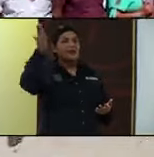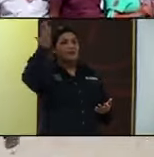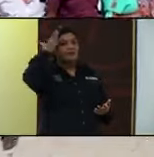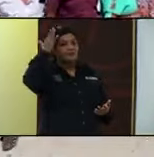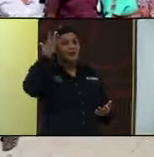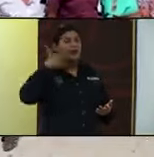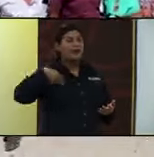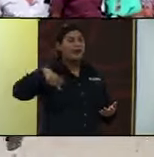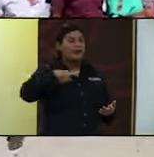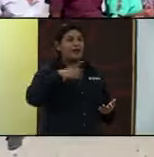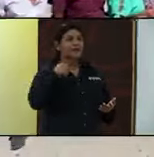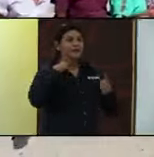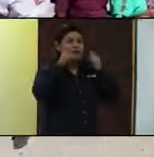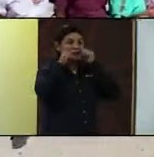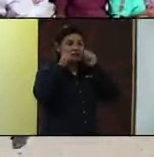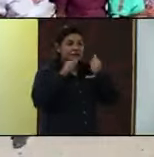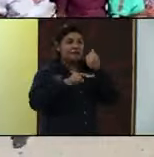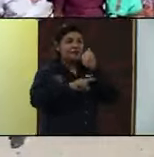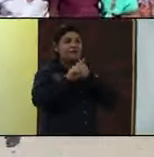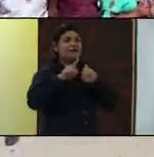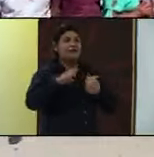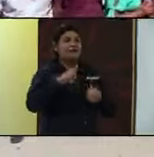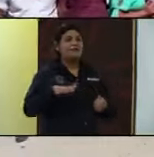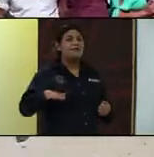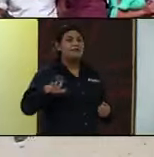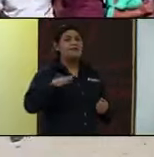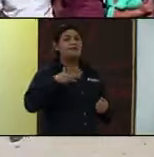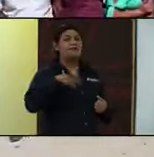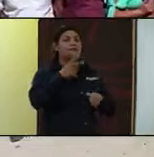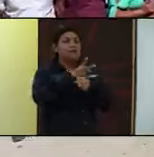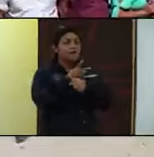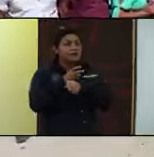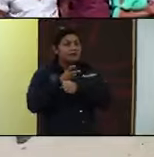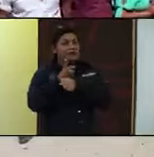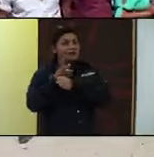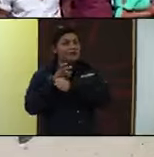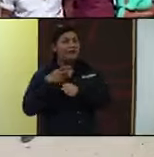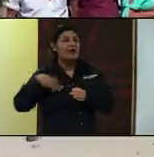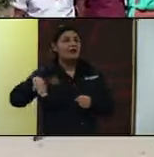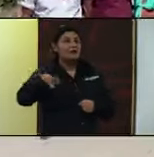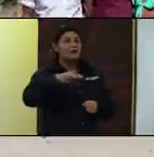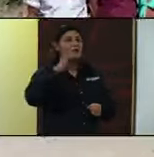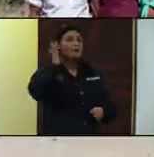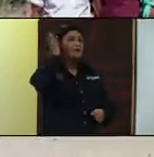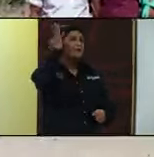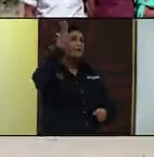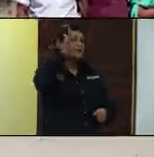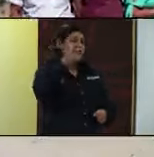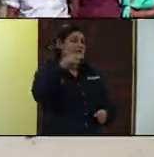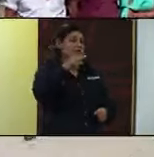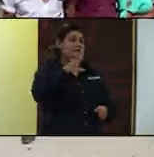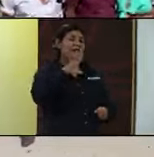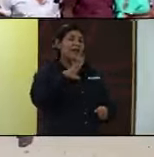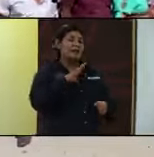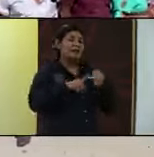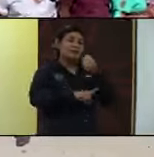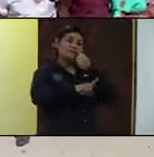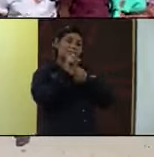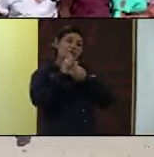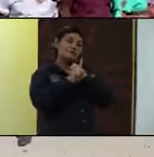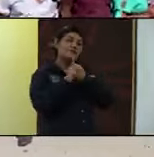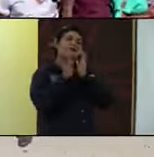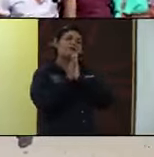pendiente de los problemas de sus comunidades. Yo los quiero invitar para que en el futuro, si te tiene algún problema,